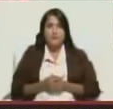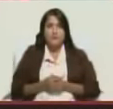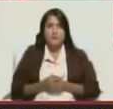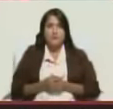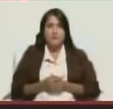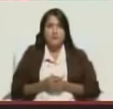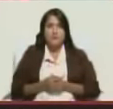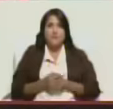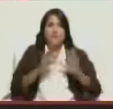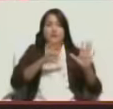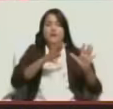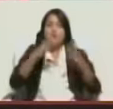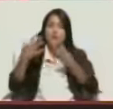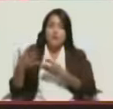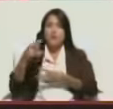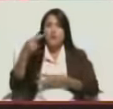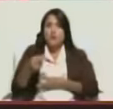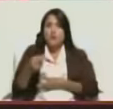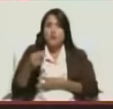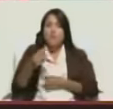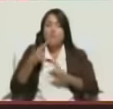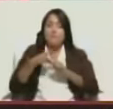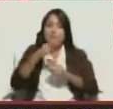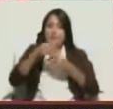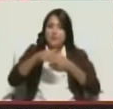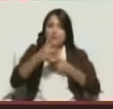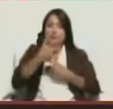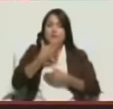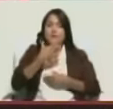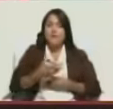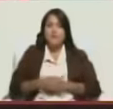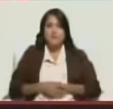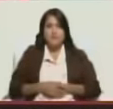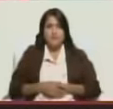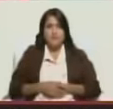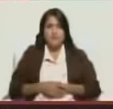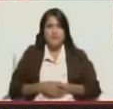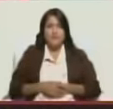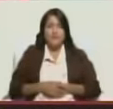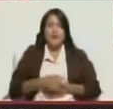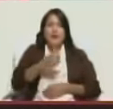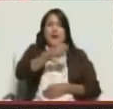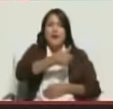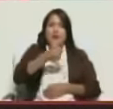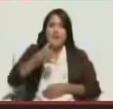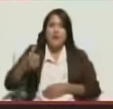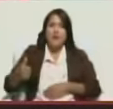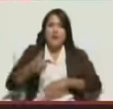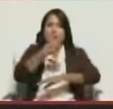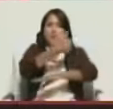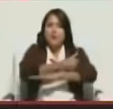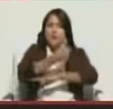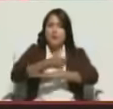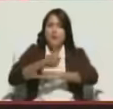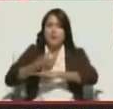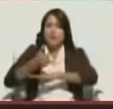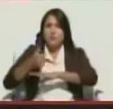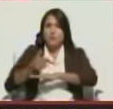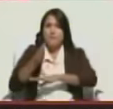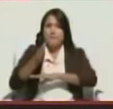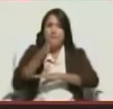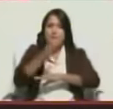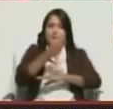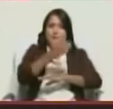diciembre recorrer cada uno de los rectores y de las rectoras los centros de